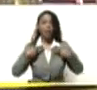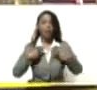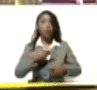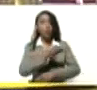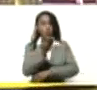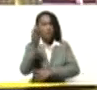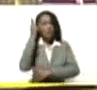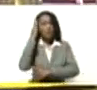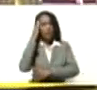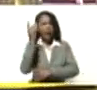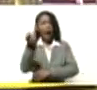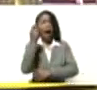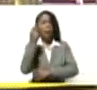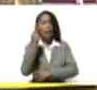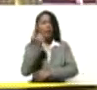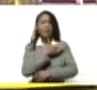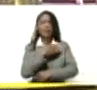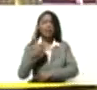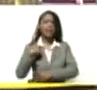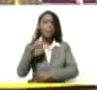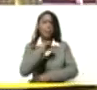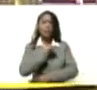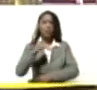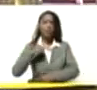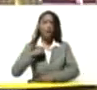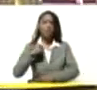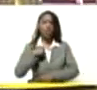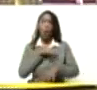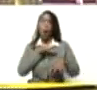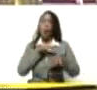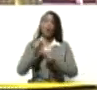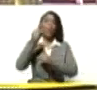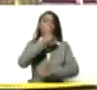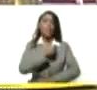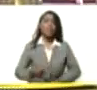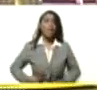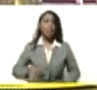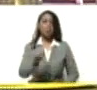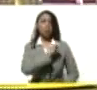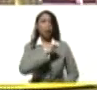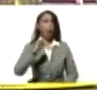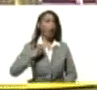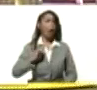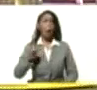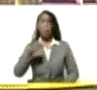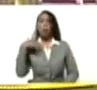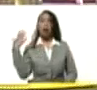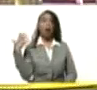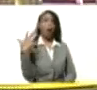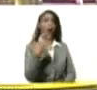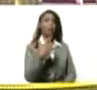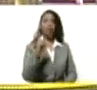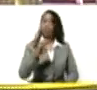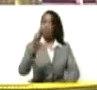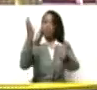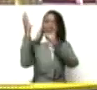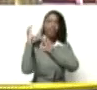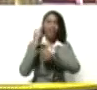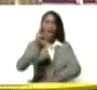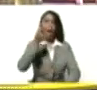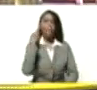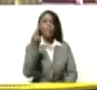Ustedes saben que jamás tuve aspiraciones personales, ni individualistas, a poder alguno, a cargo alguno,